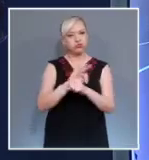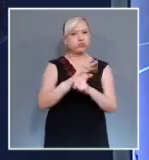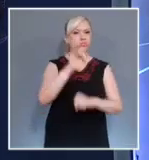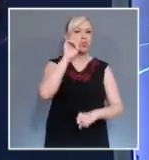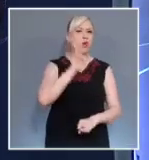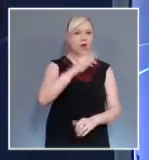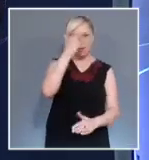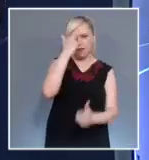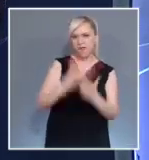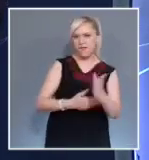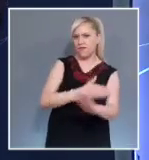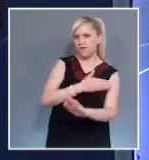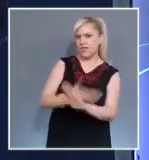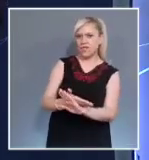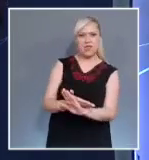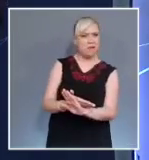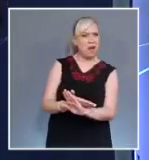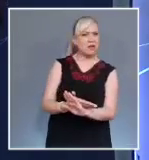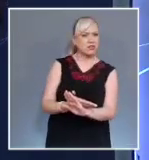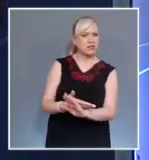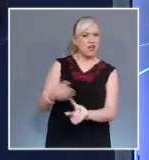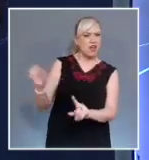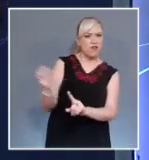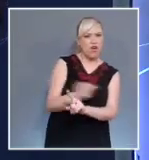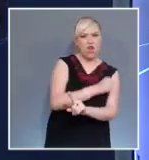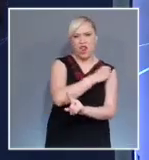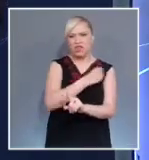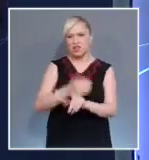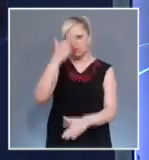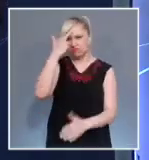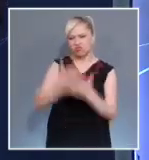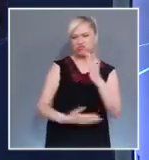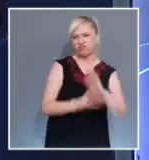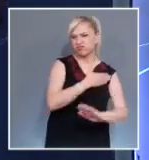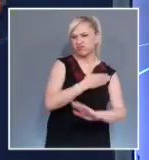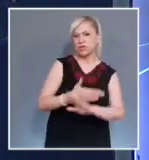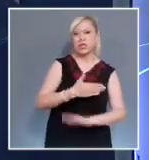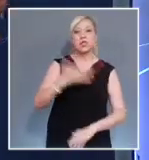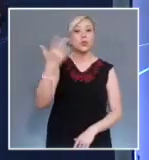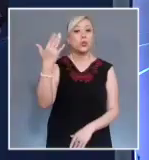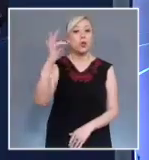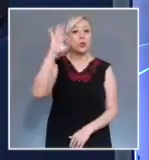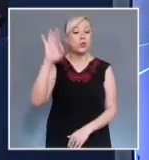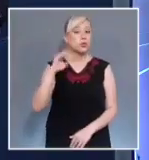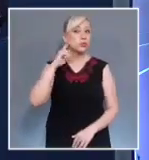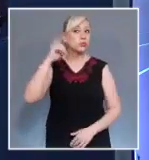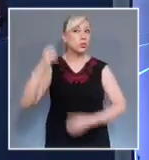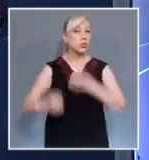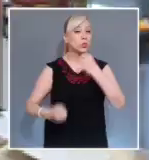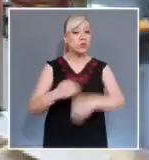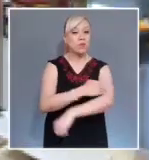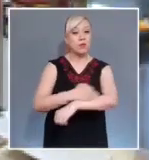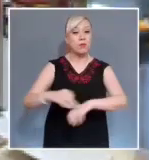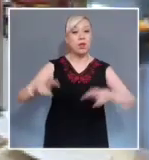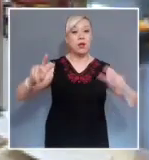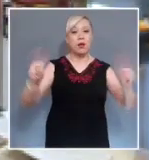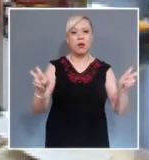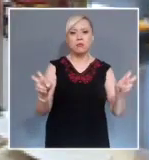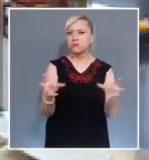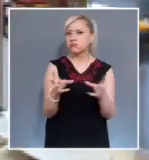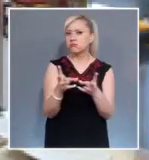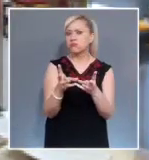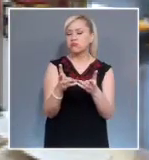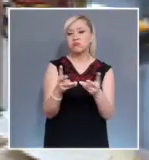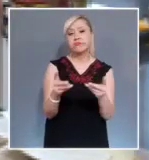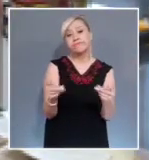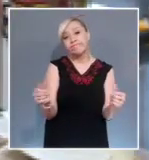se reveló que menos del 50 por ciento de los juicios familiares se resuelven cada